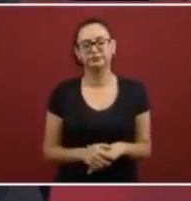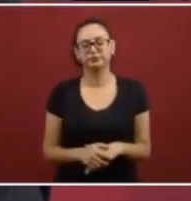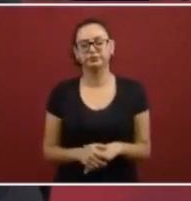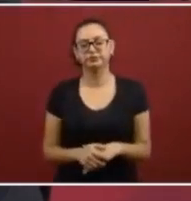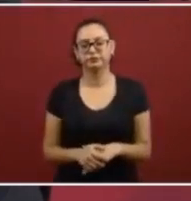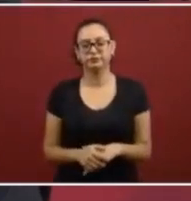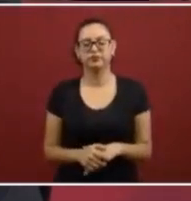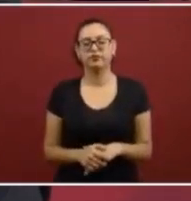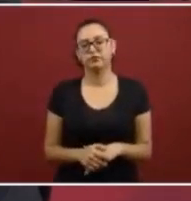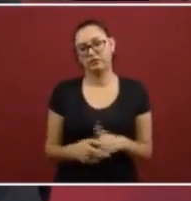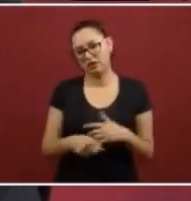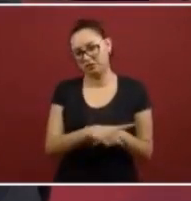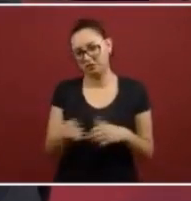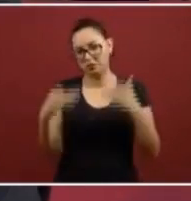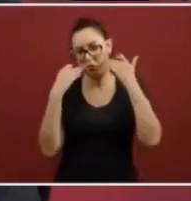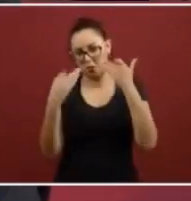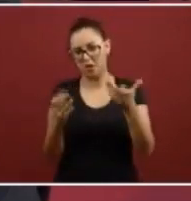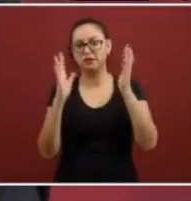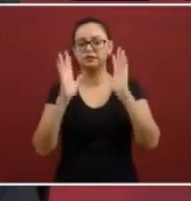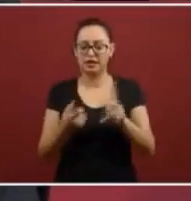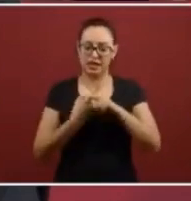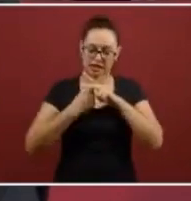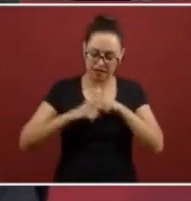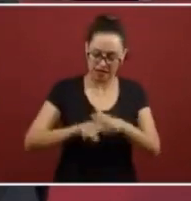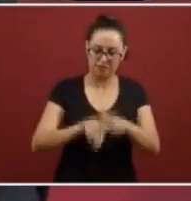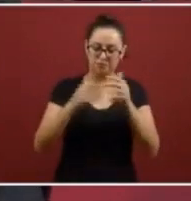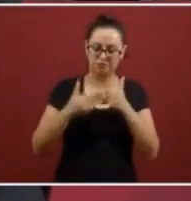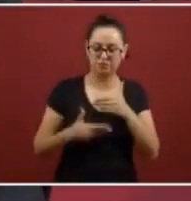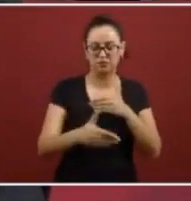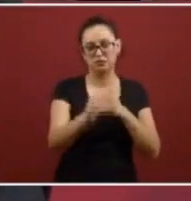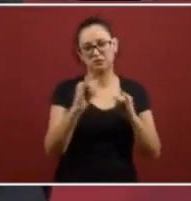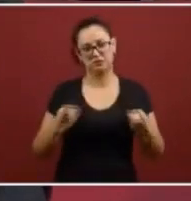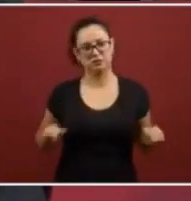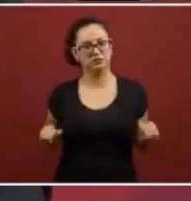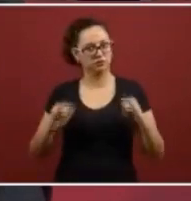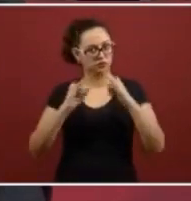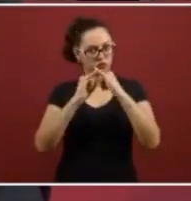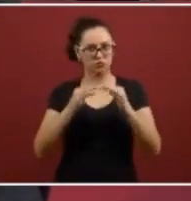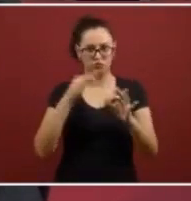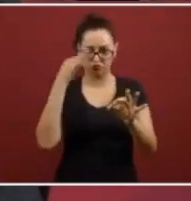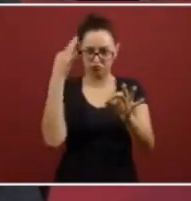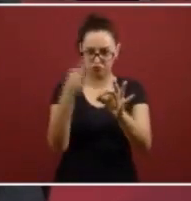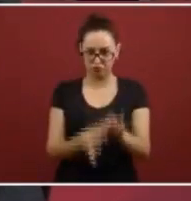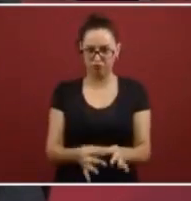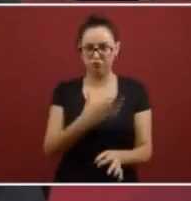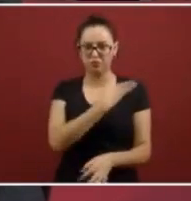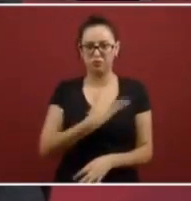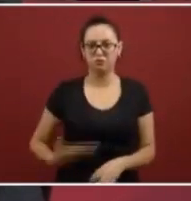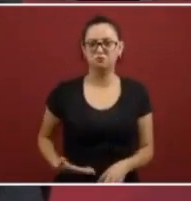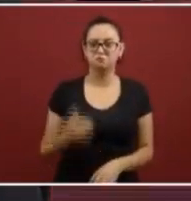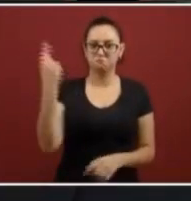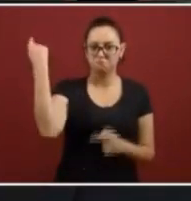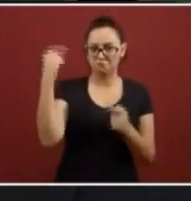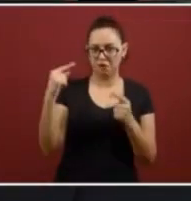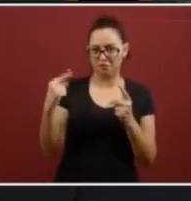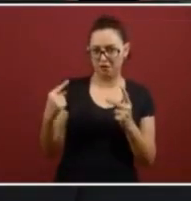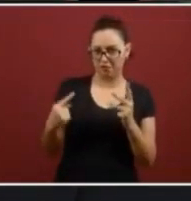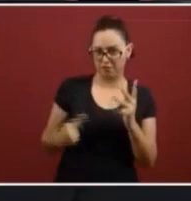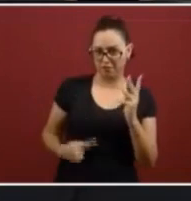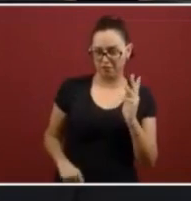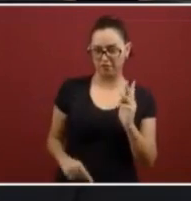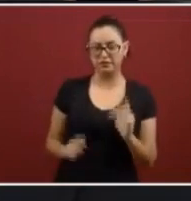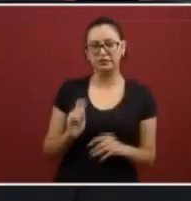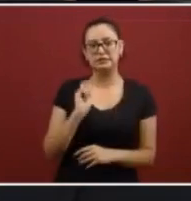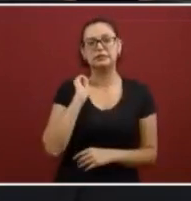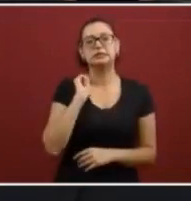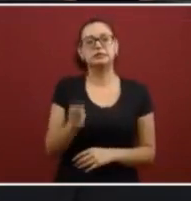iniciamos ya los trabajos del instituto para devolverle al pueblo lo robado. La instrucción ha sido muy puntual y ha sido que ya